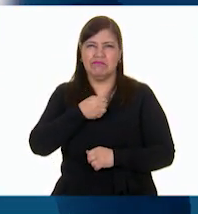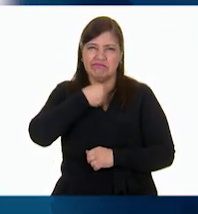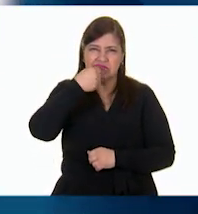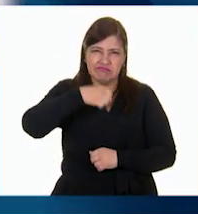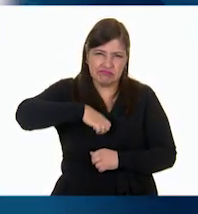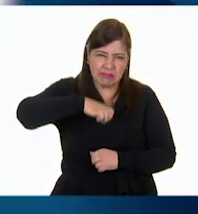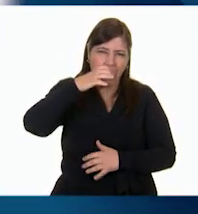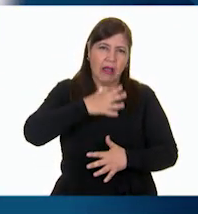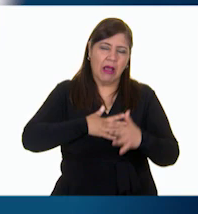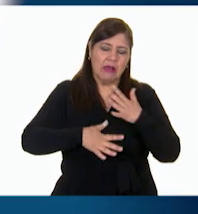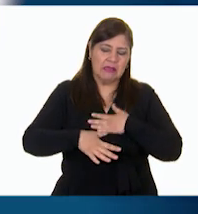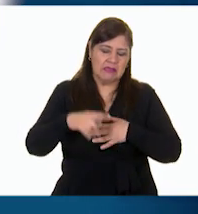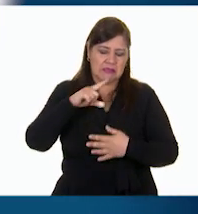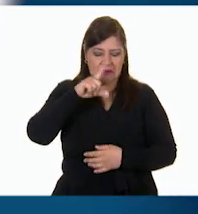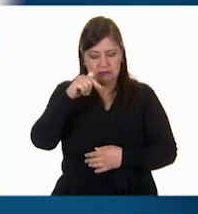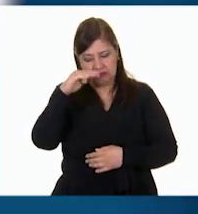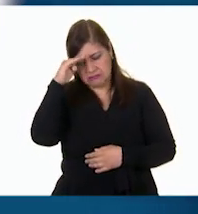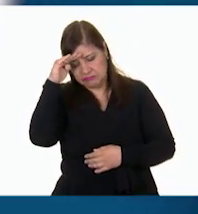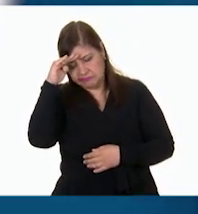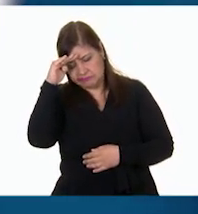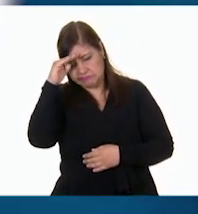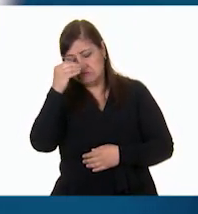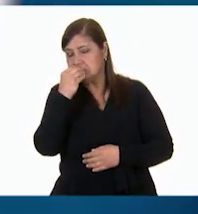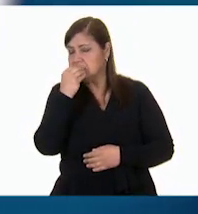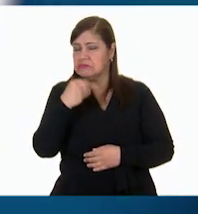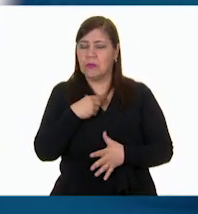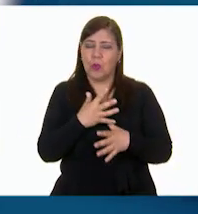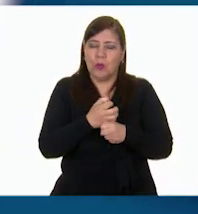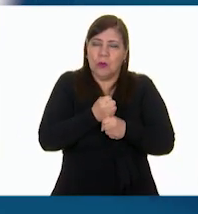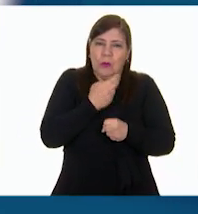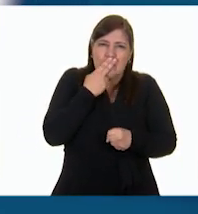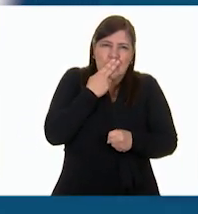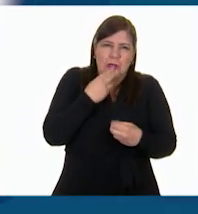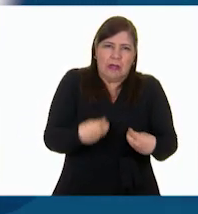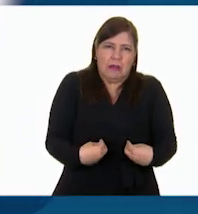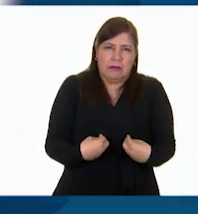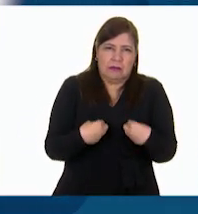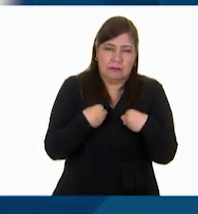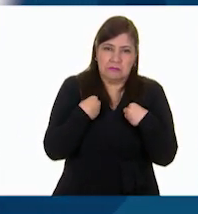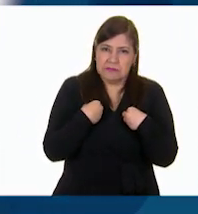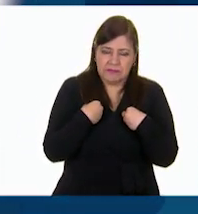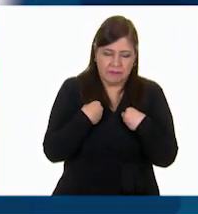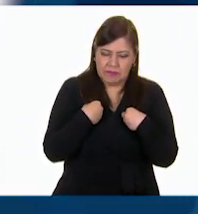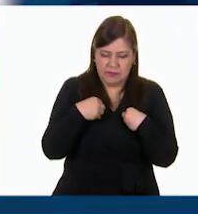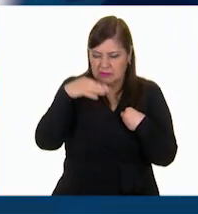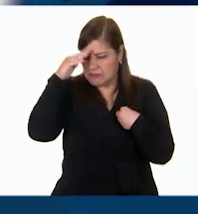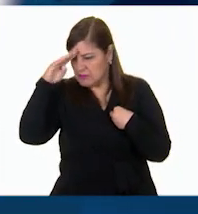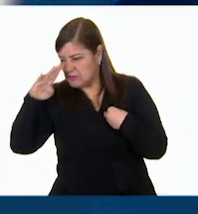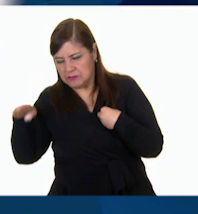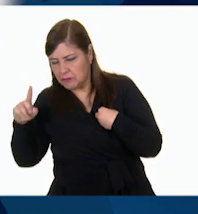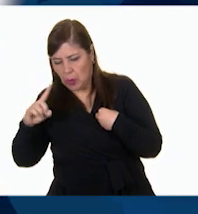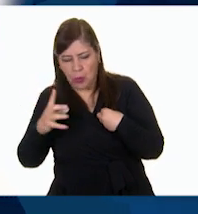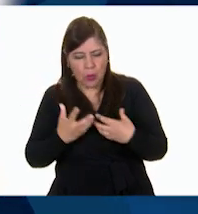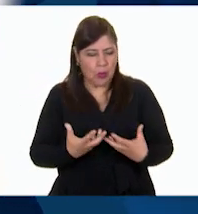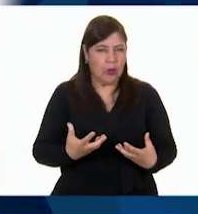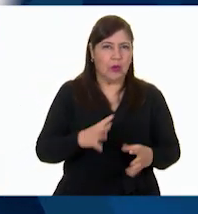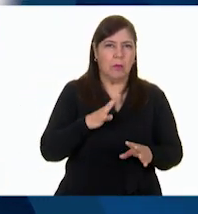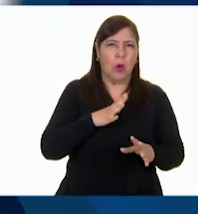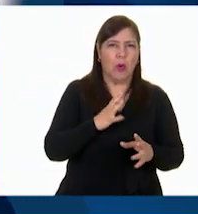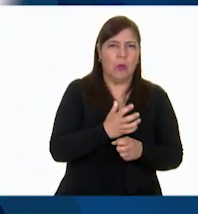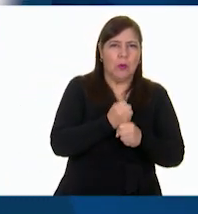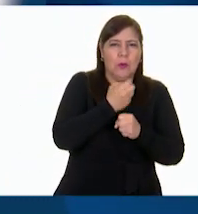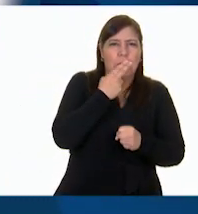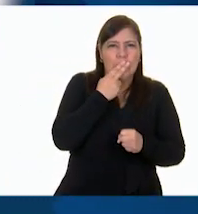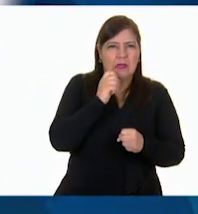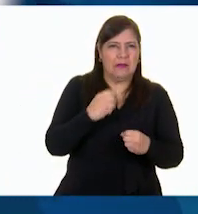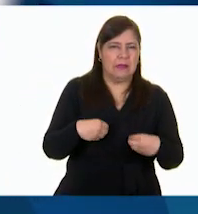reflexión fue, sin embargo, de fidelidad hacia la vida. Pensó que en ella, no en la muerte, se deslizaba como un agua oculta, el